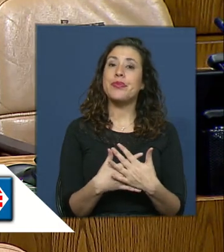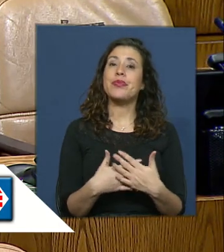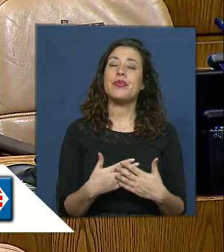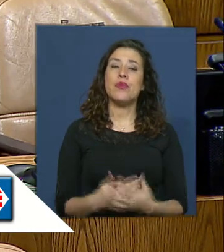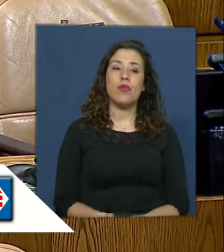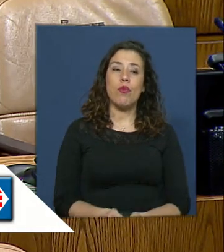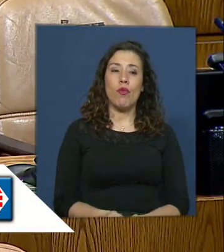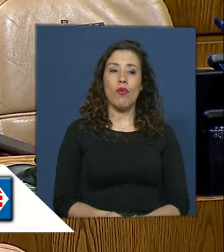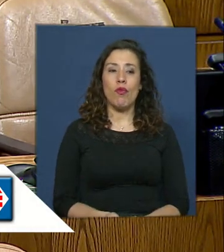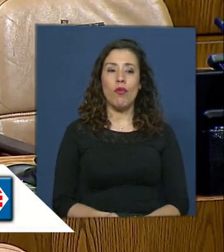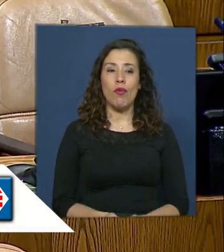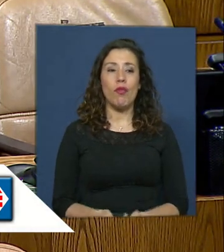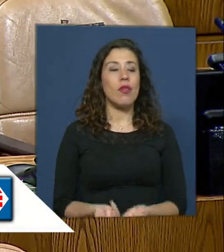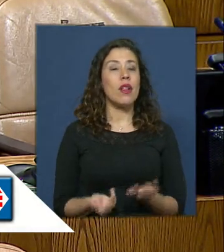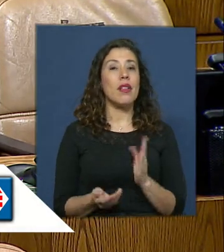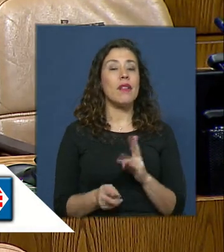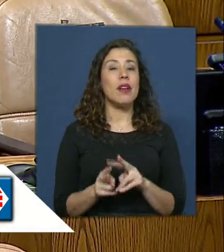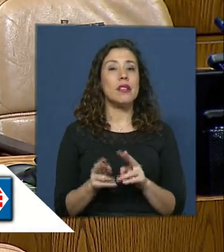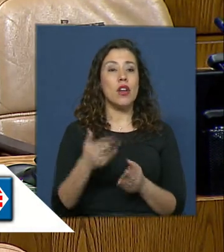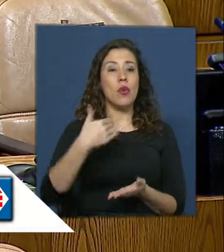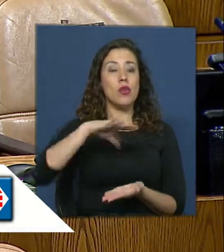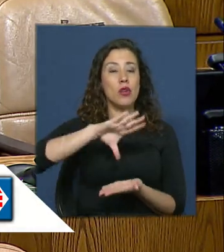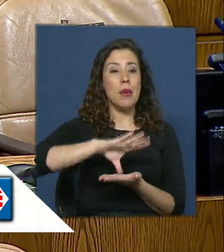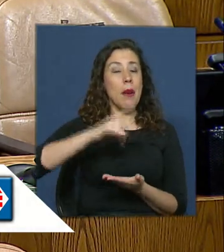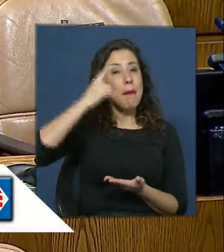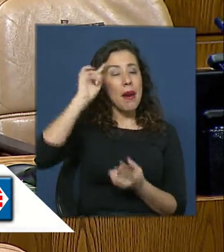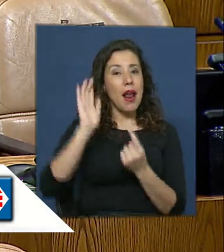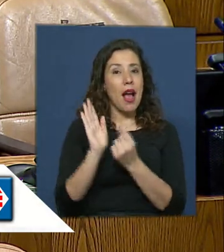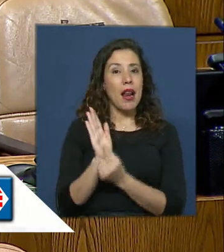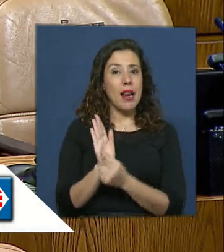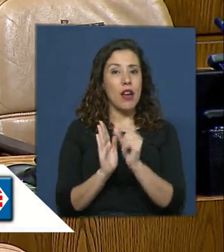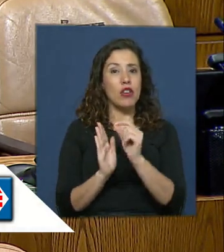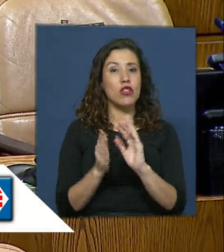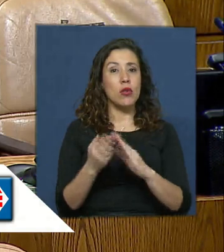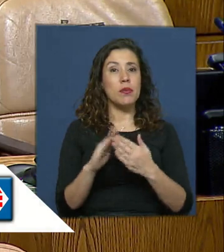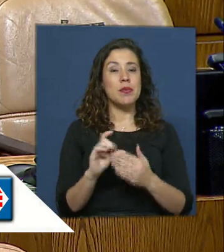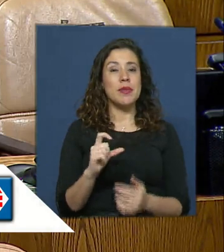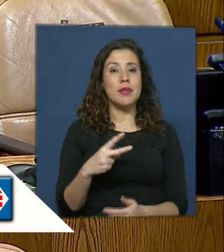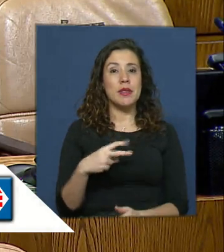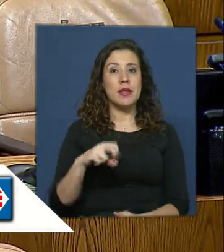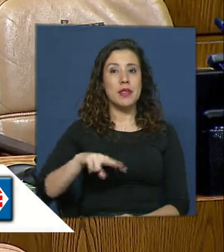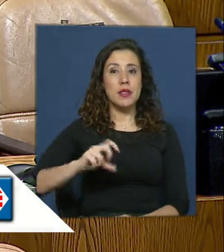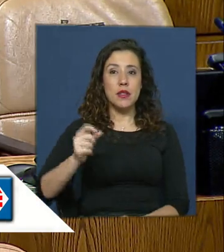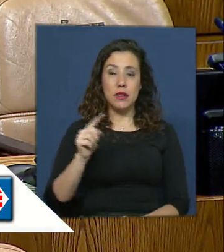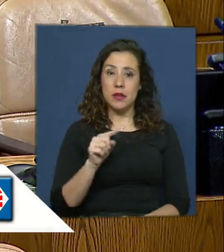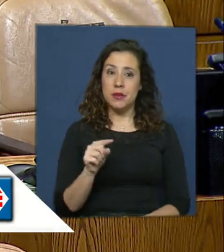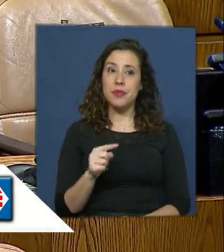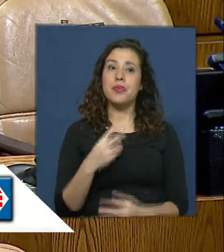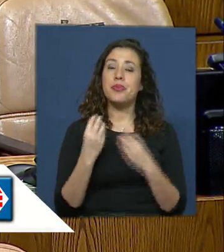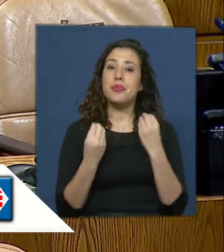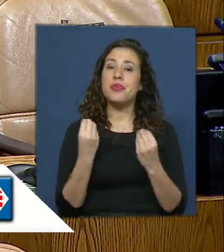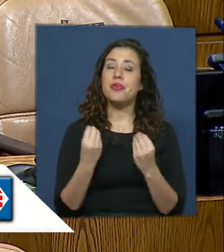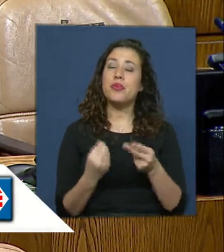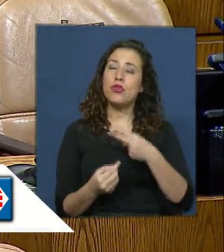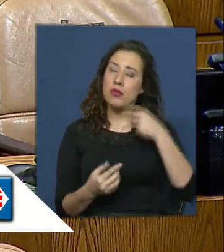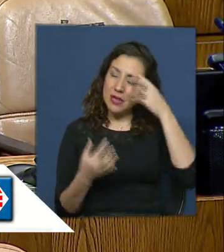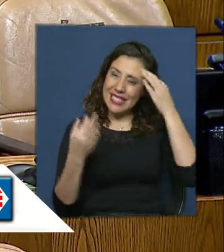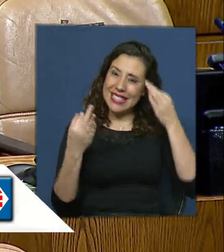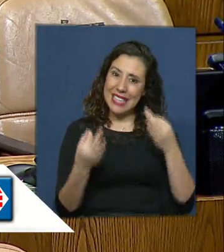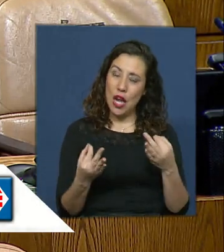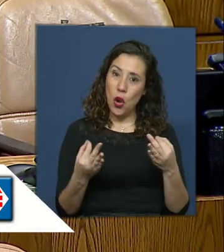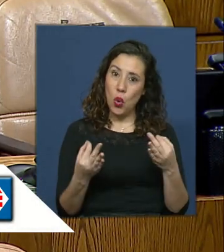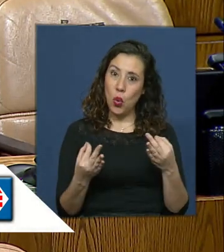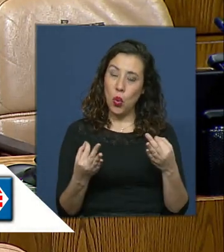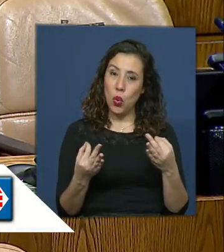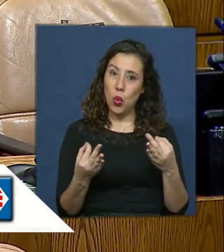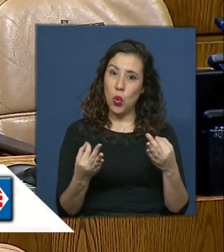que debe existir en nuestro país para el reconocimiento de los pueblos changos. Y esto porque nos asiste la firme convicción en